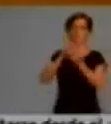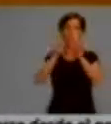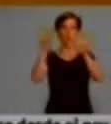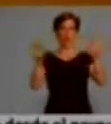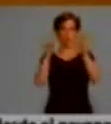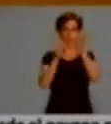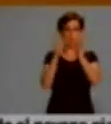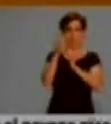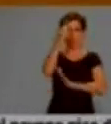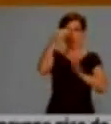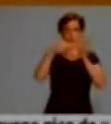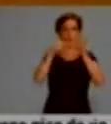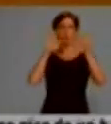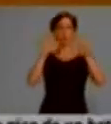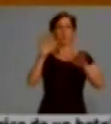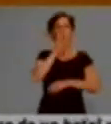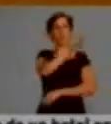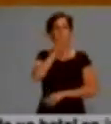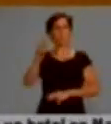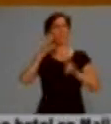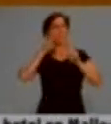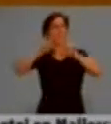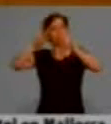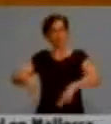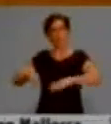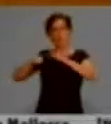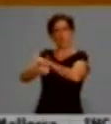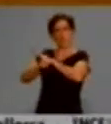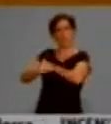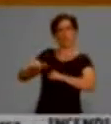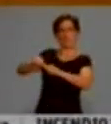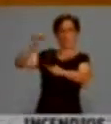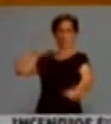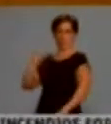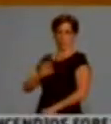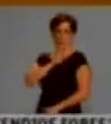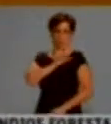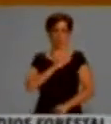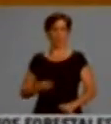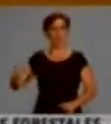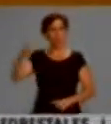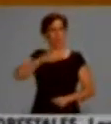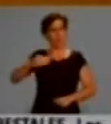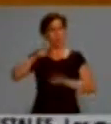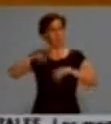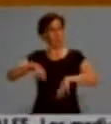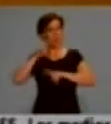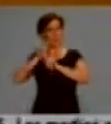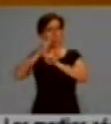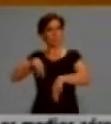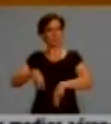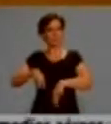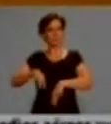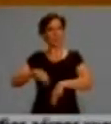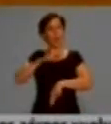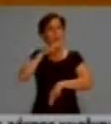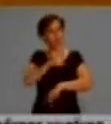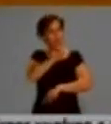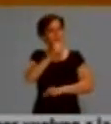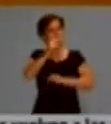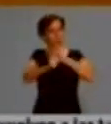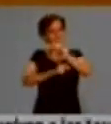Partido Popular reconocía la magnífica gestión durante esos años de Luis Bárcenas. ¿Van ustedes recobrando la